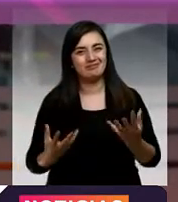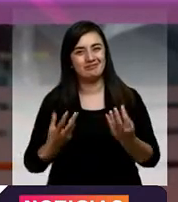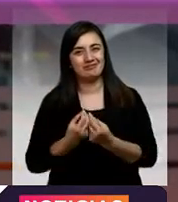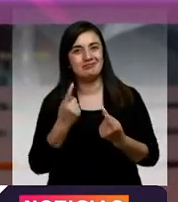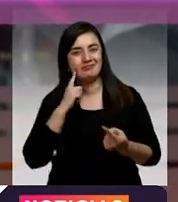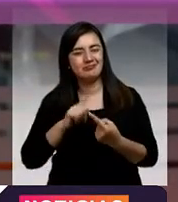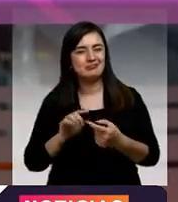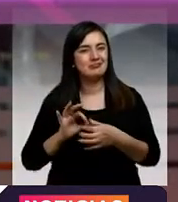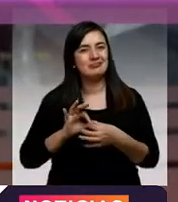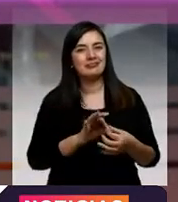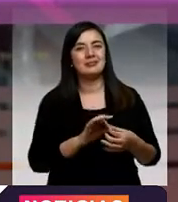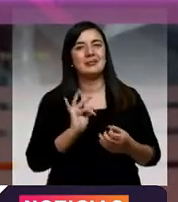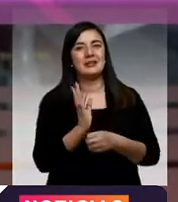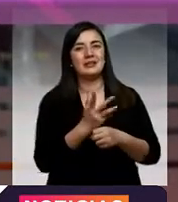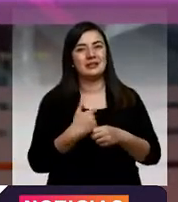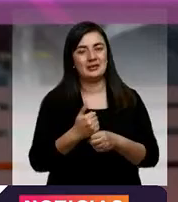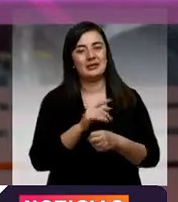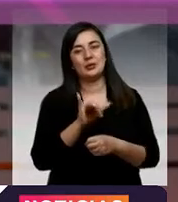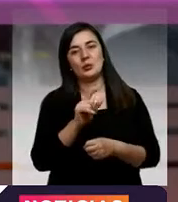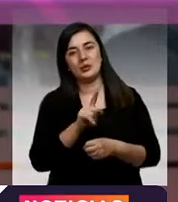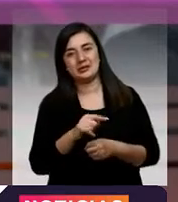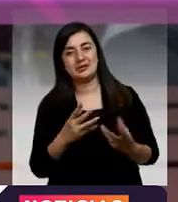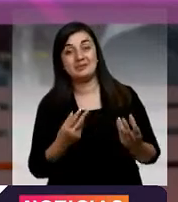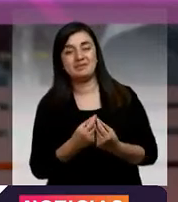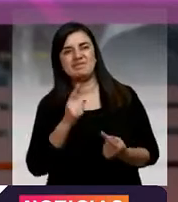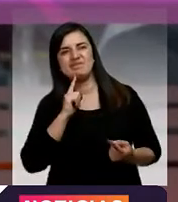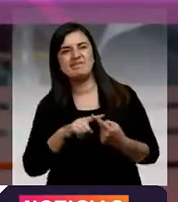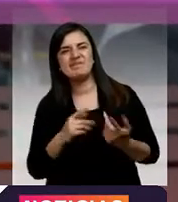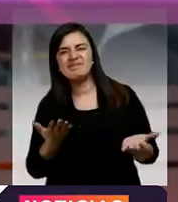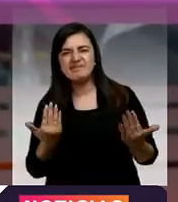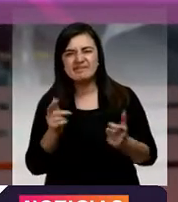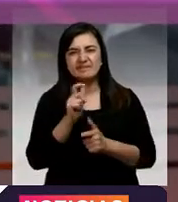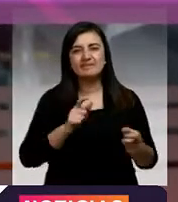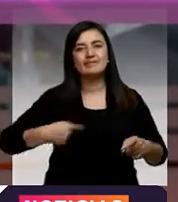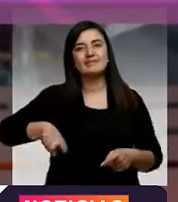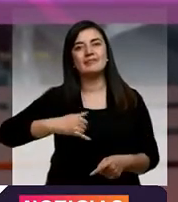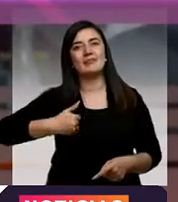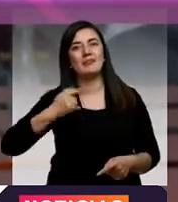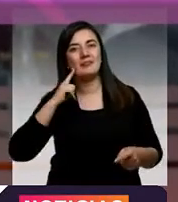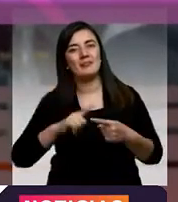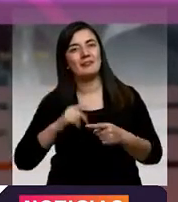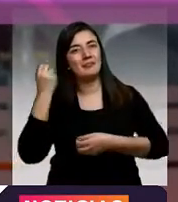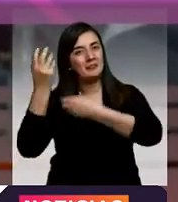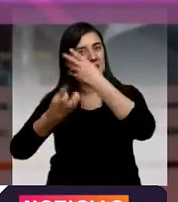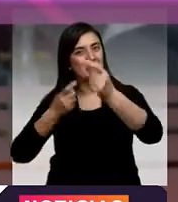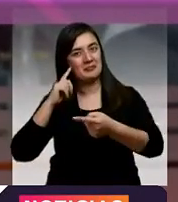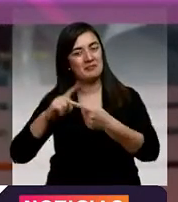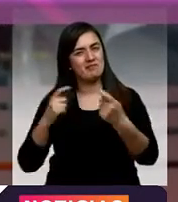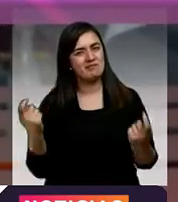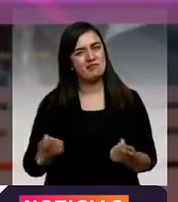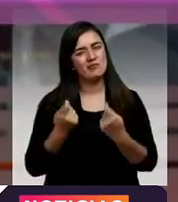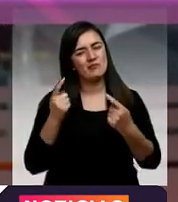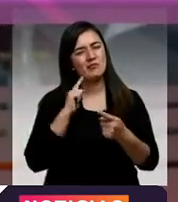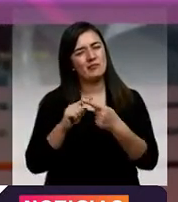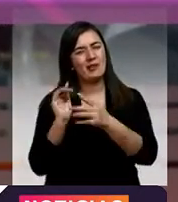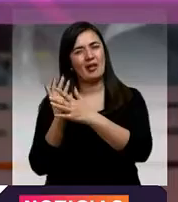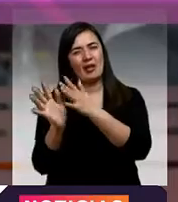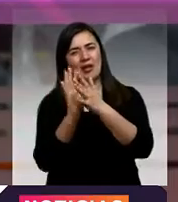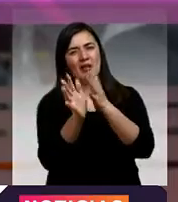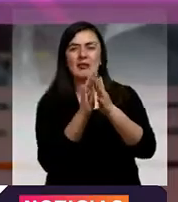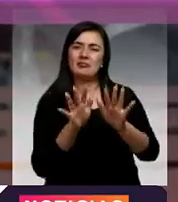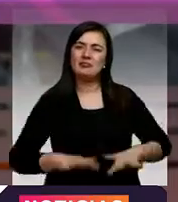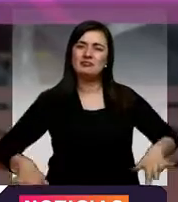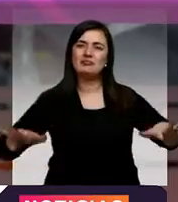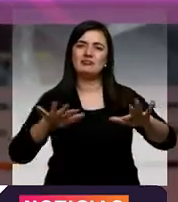asocio con IDARTES y la UAESP, que a través del talento de los jóvenes del programa CREA promueve un mensaje para transformar